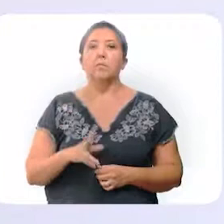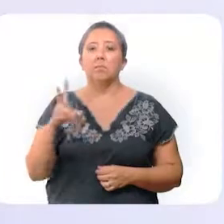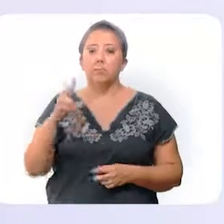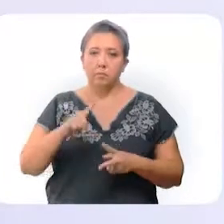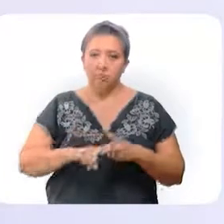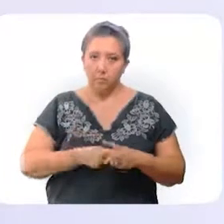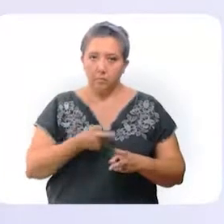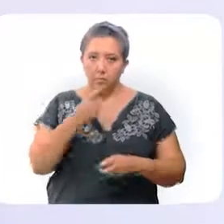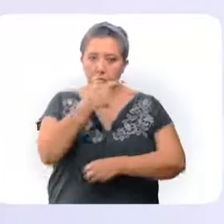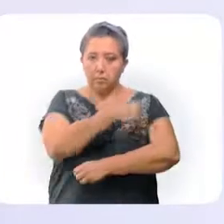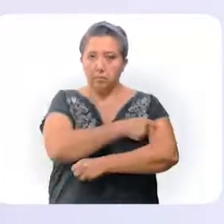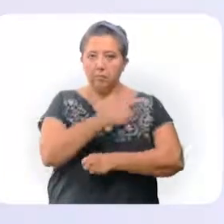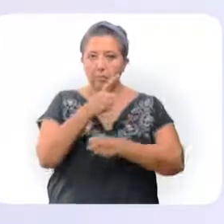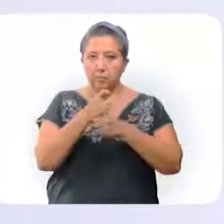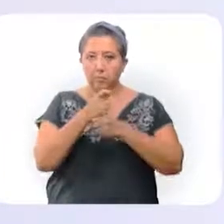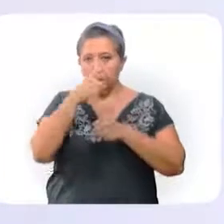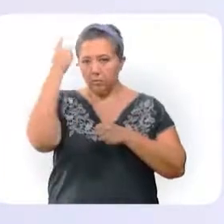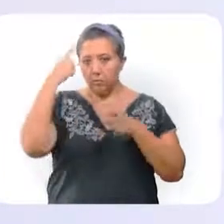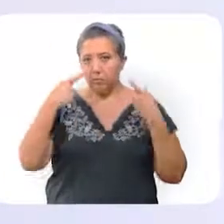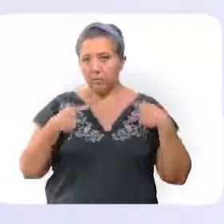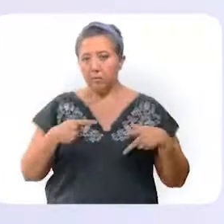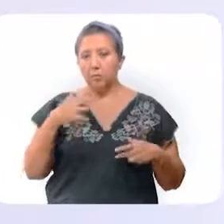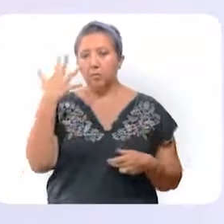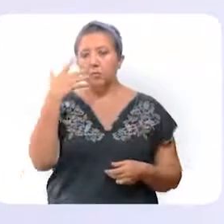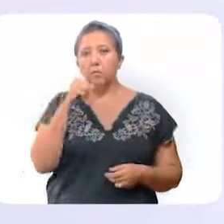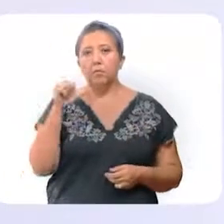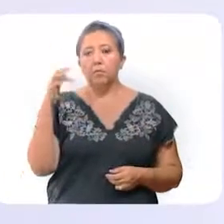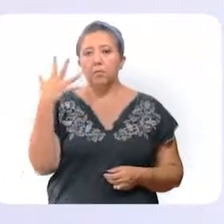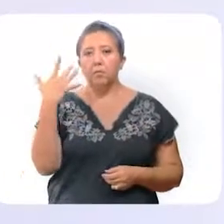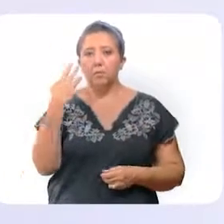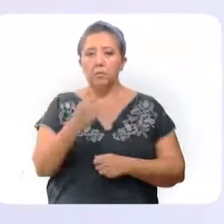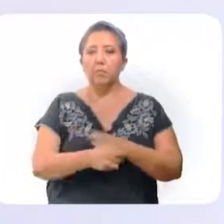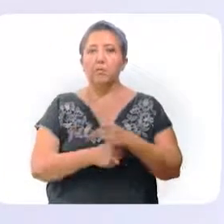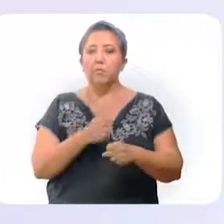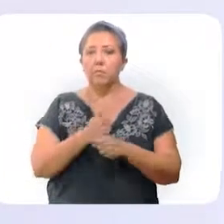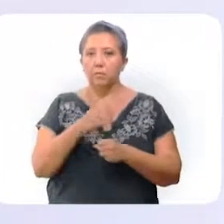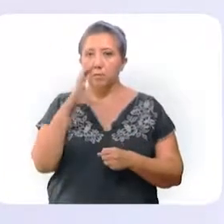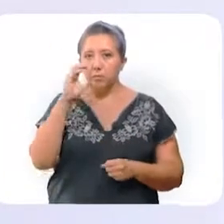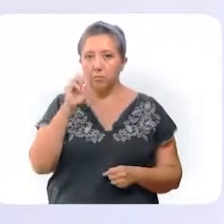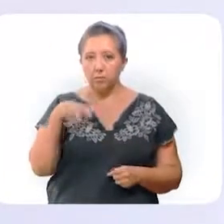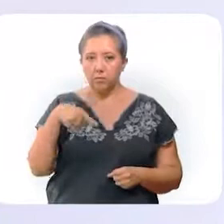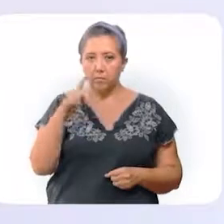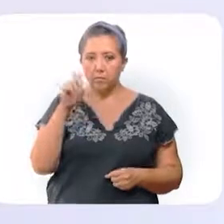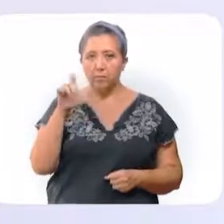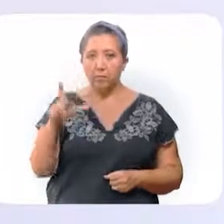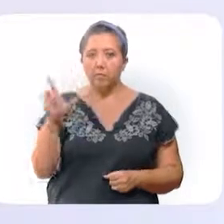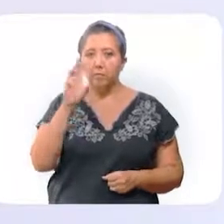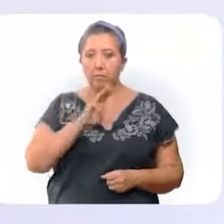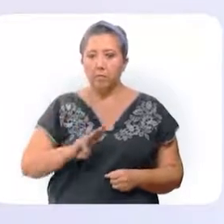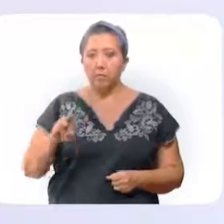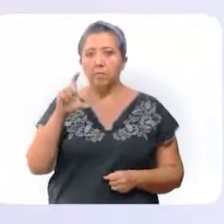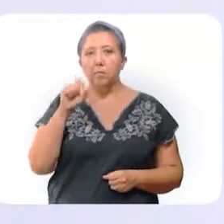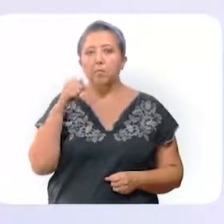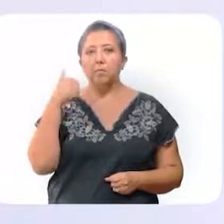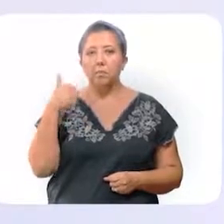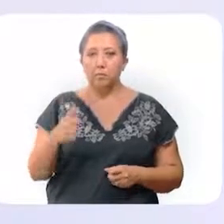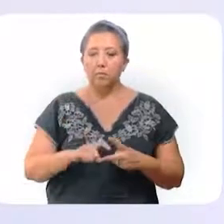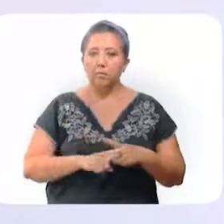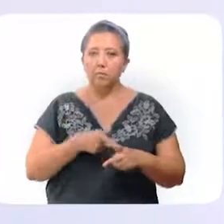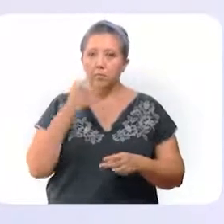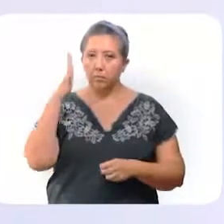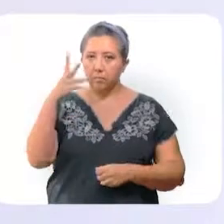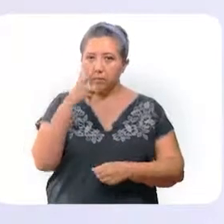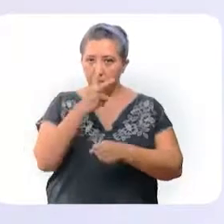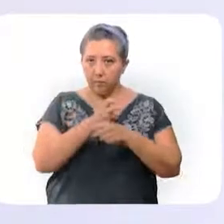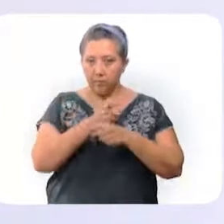También iniciará la aplicación de las primeras dosis para personas de 50 a 59 años en Concal. El miércoles 26 iniciará la aplicación